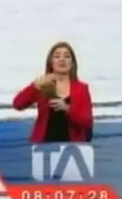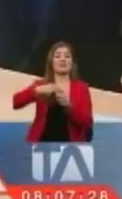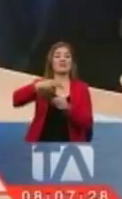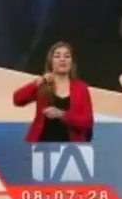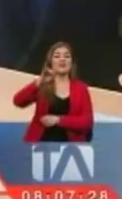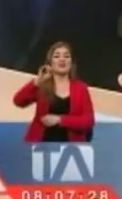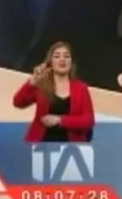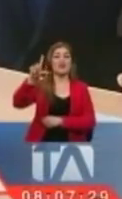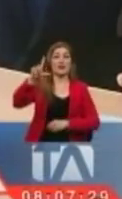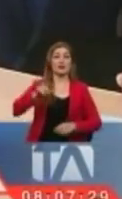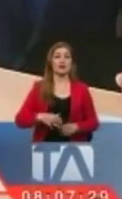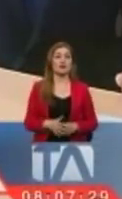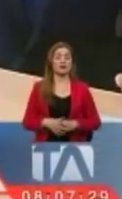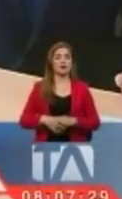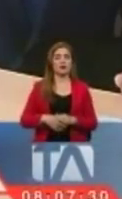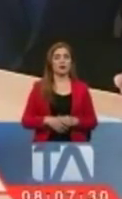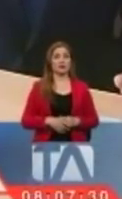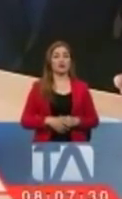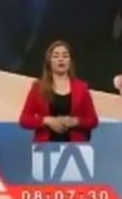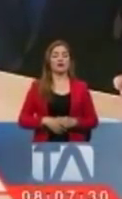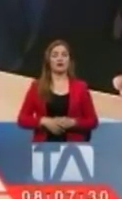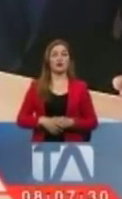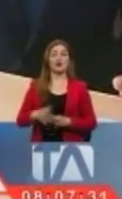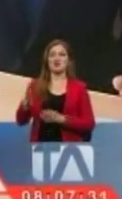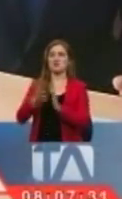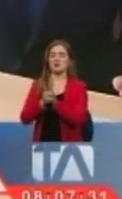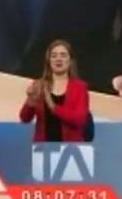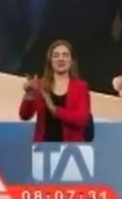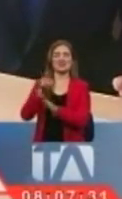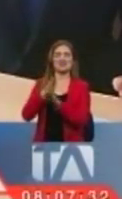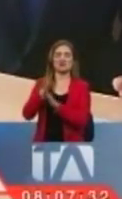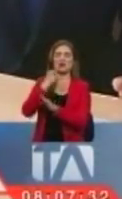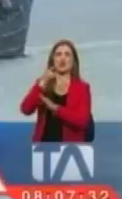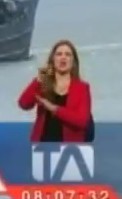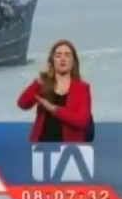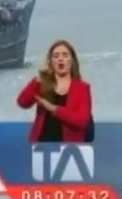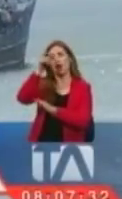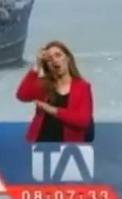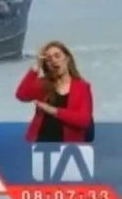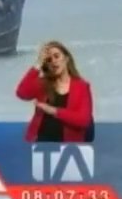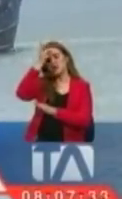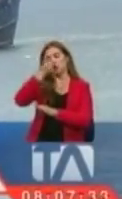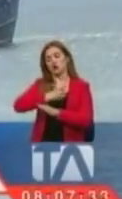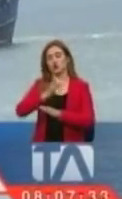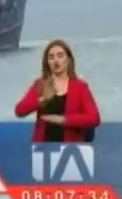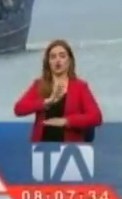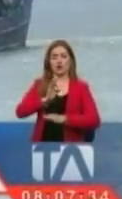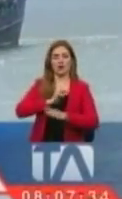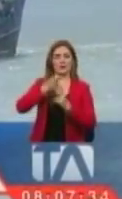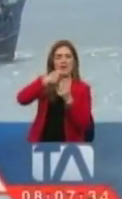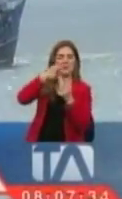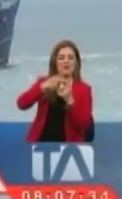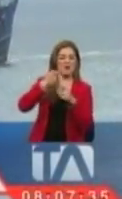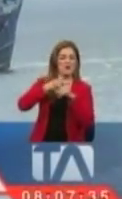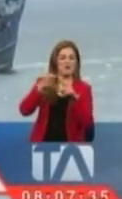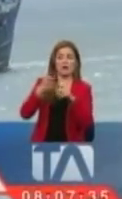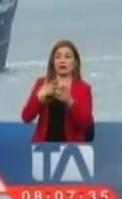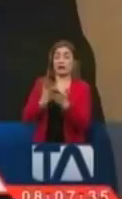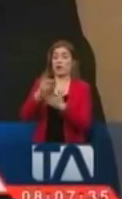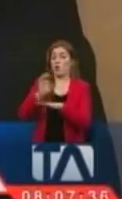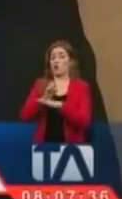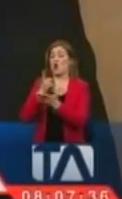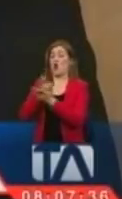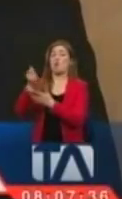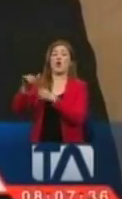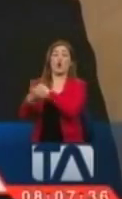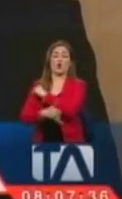coinciden expertos es que debe tomarse una decisión técnica tener en cuenta cada tipo de dice el que importamos subsidiado ya